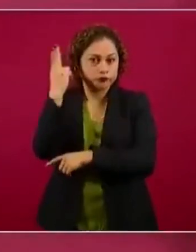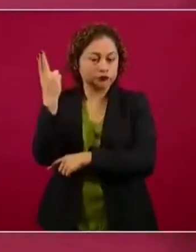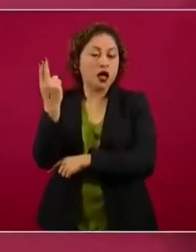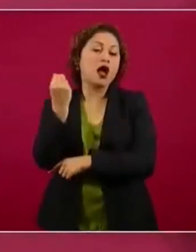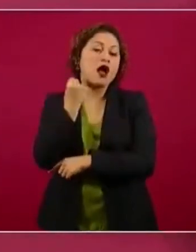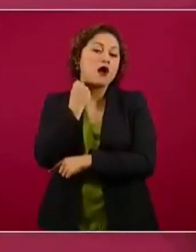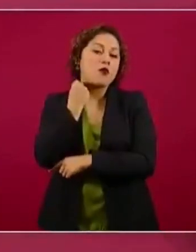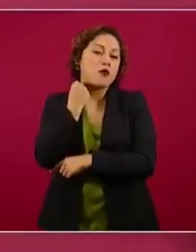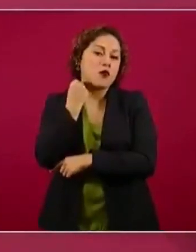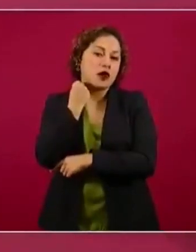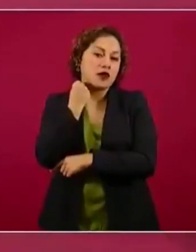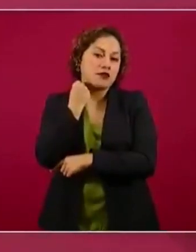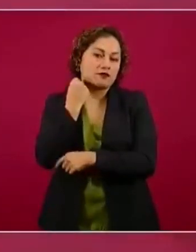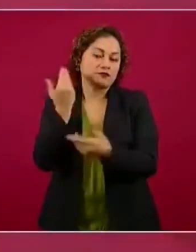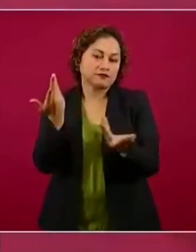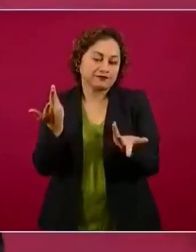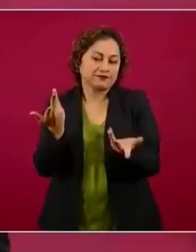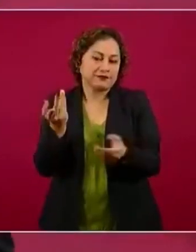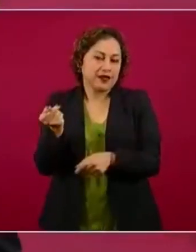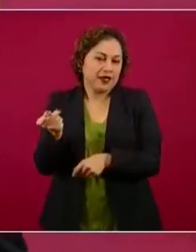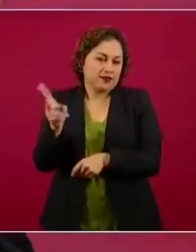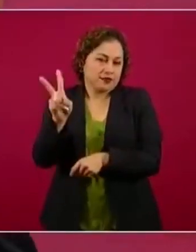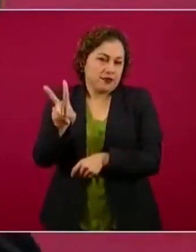y fue un gran maestro, desde luego,